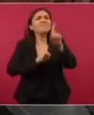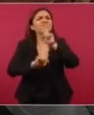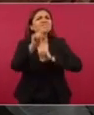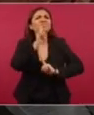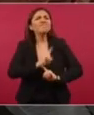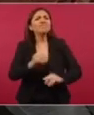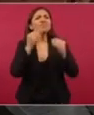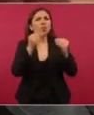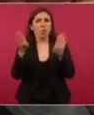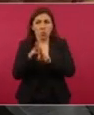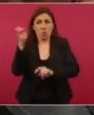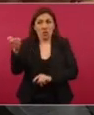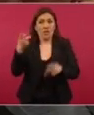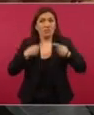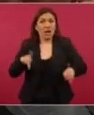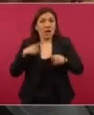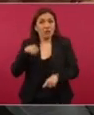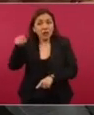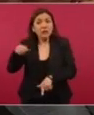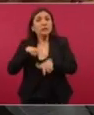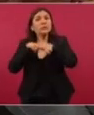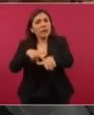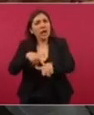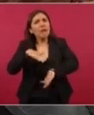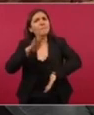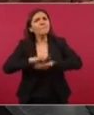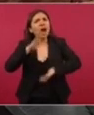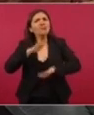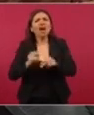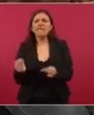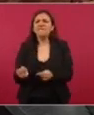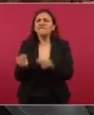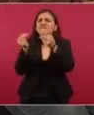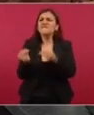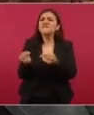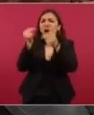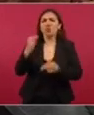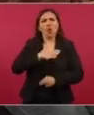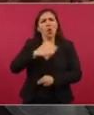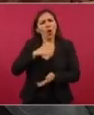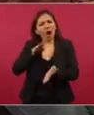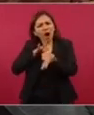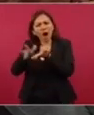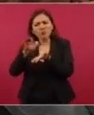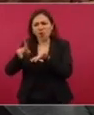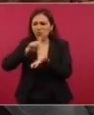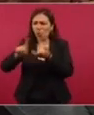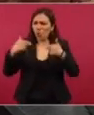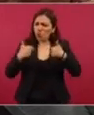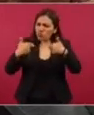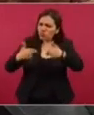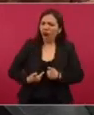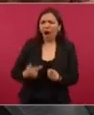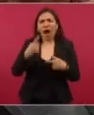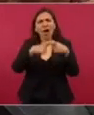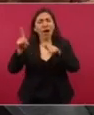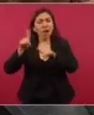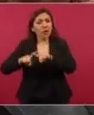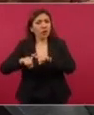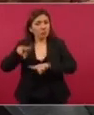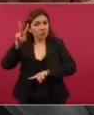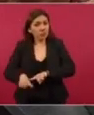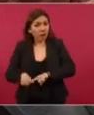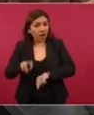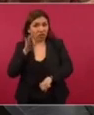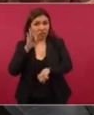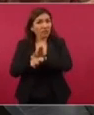o este charlatán en especial, siga lucrando con la bandera de derechos humanos, cuando la verdad no